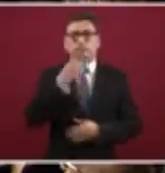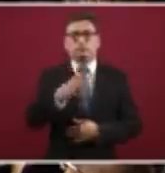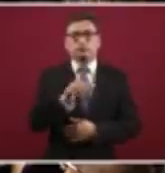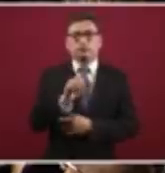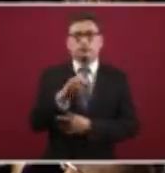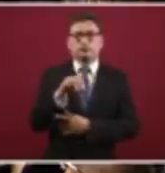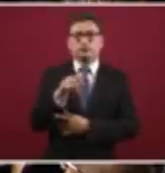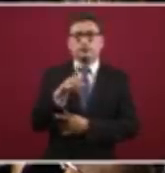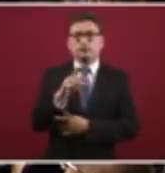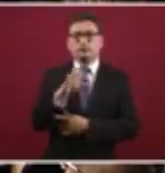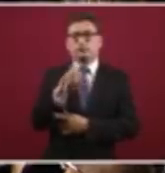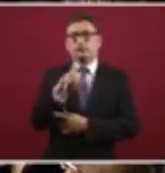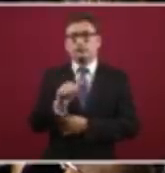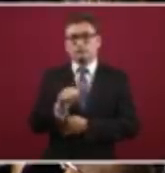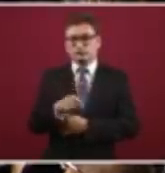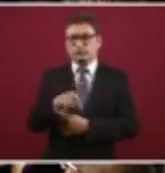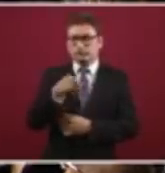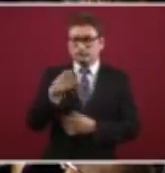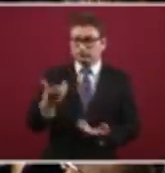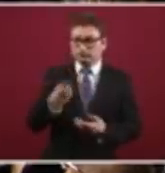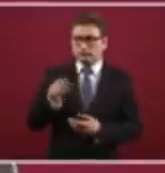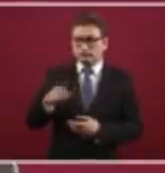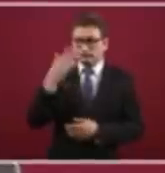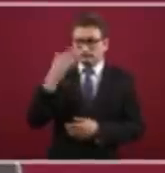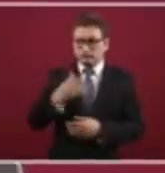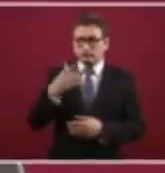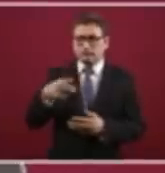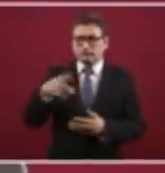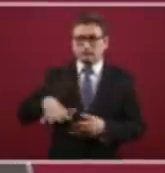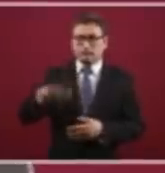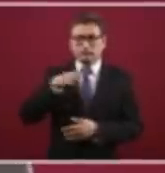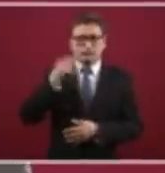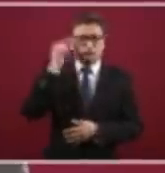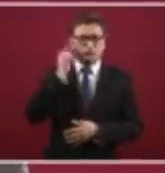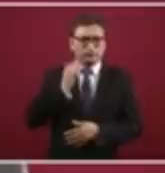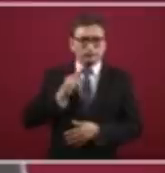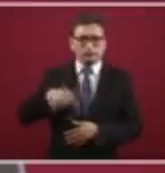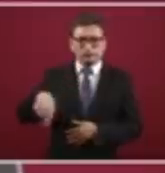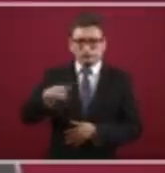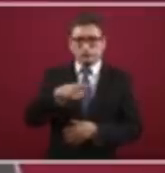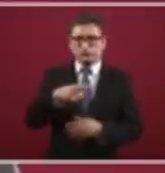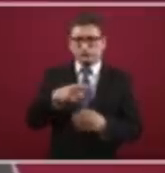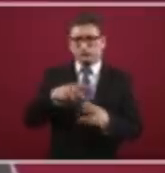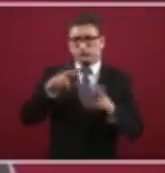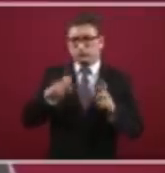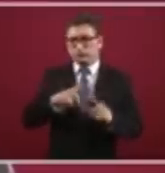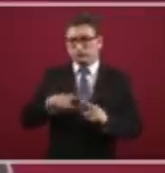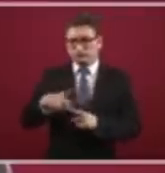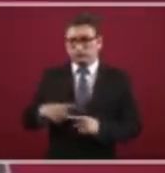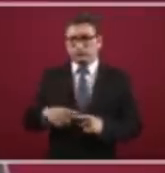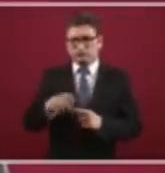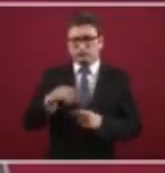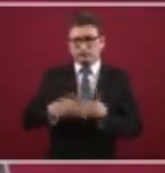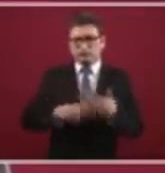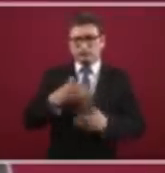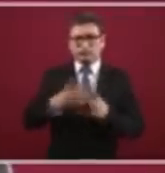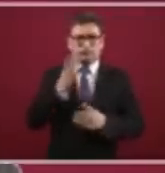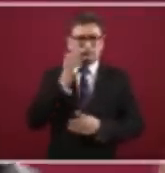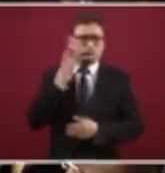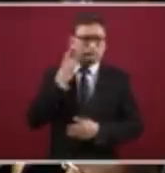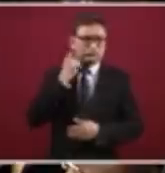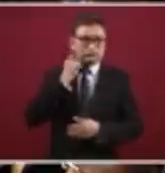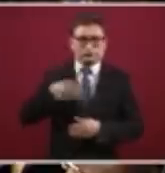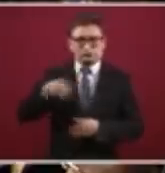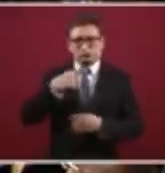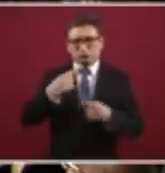bueno eso es una demanda ya de muchos productores en el estado de guerrero y por supuesto un tema que esta discusión en el congreso el lunes